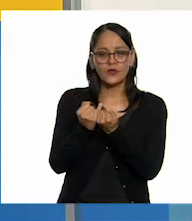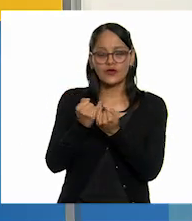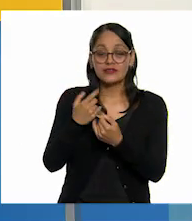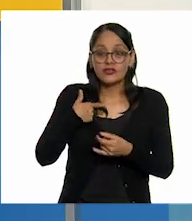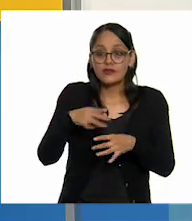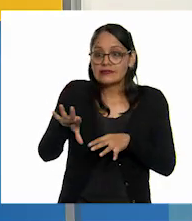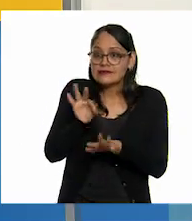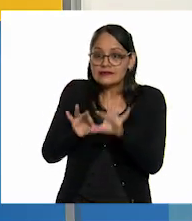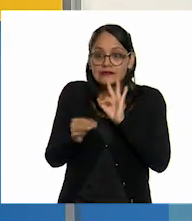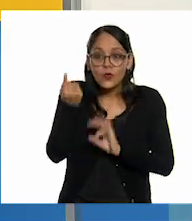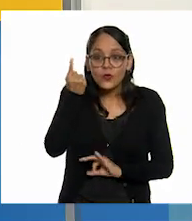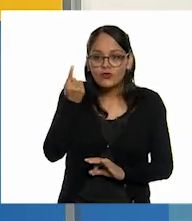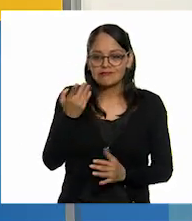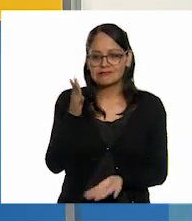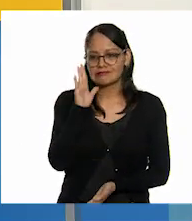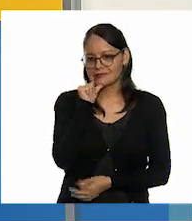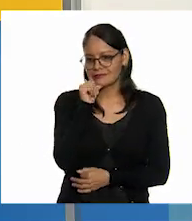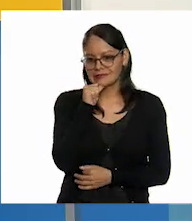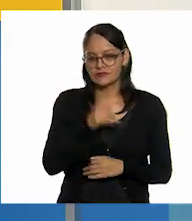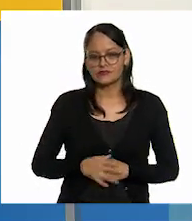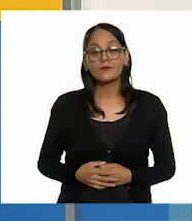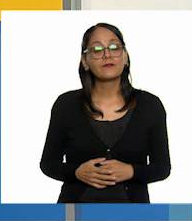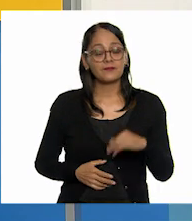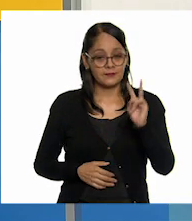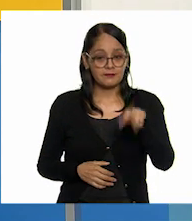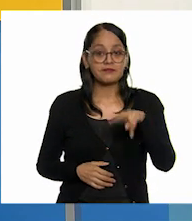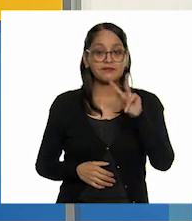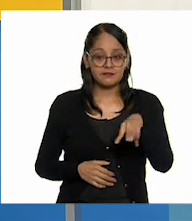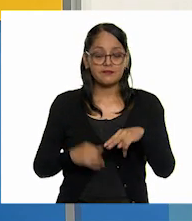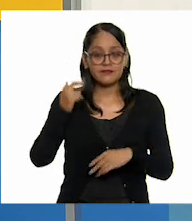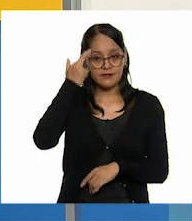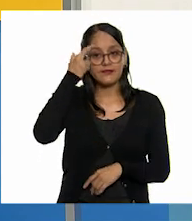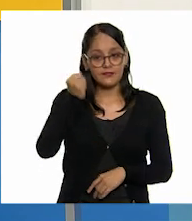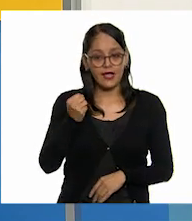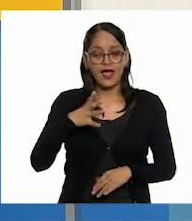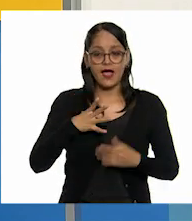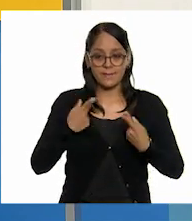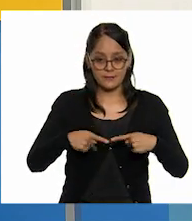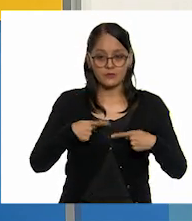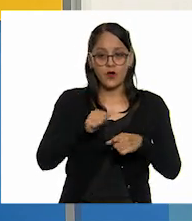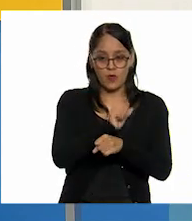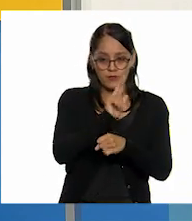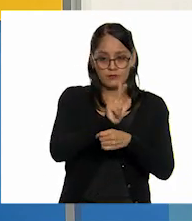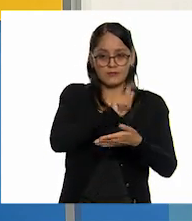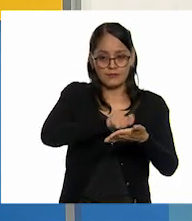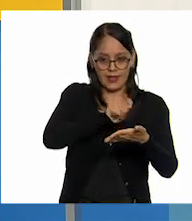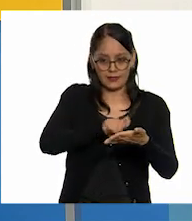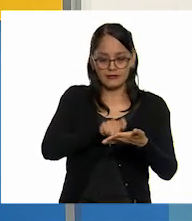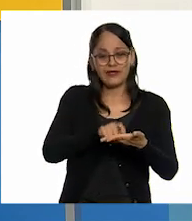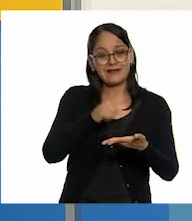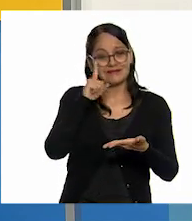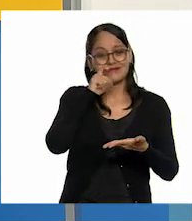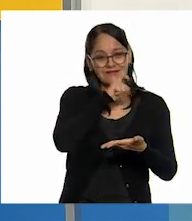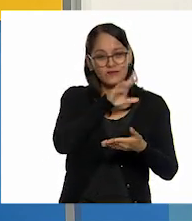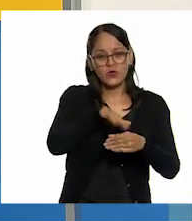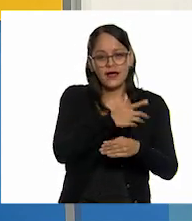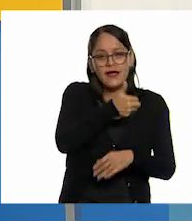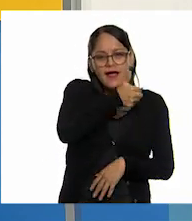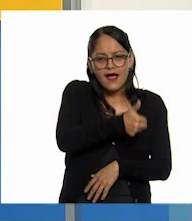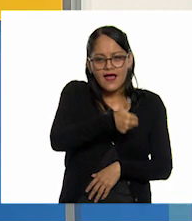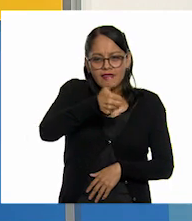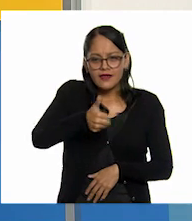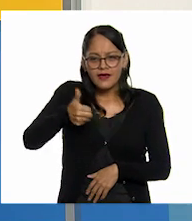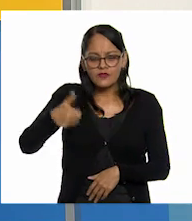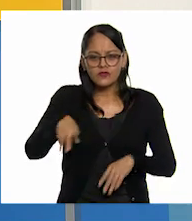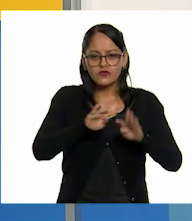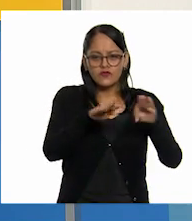mucha razón, Juan Carlos. Es difícil decidirse por algún escritor o escritora porque cada uno nos transmite emociones que nos